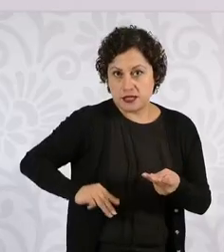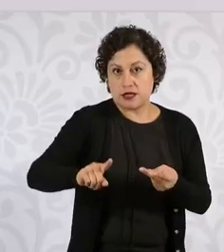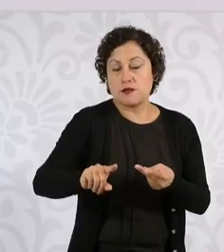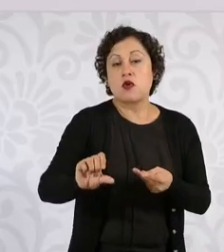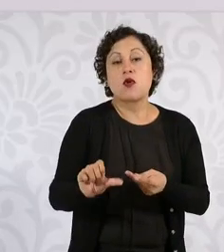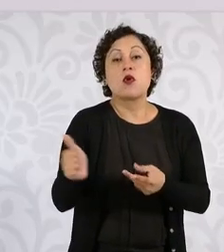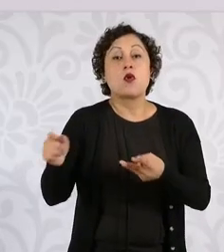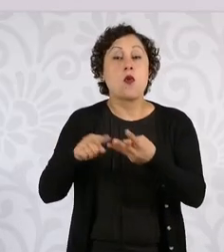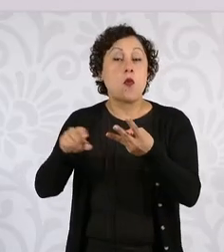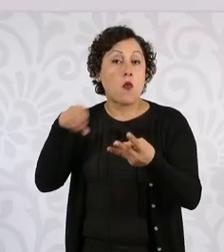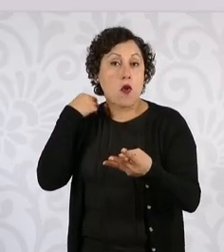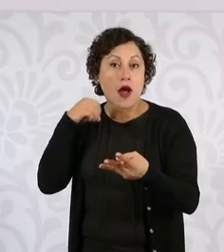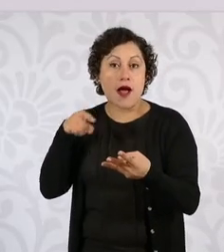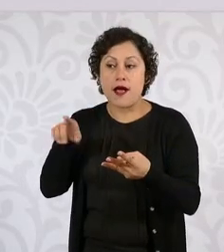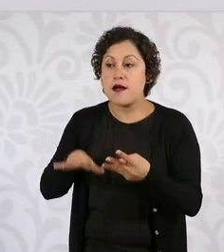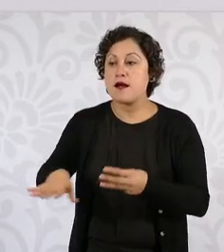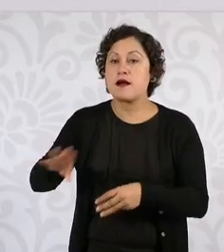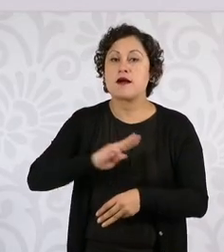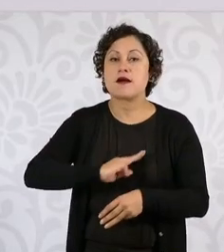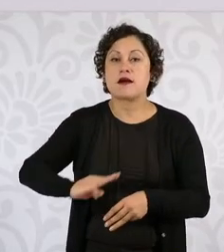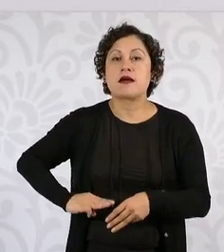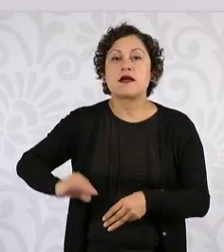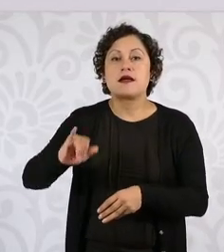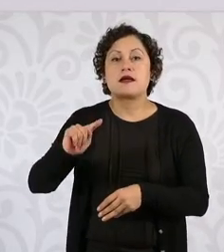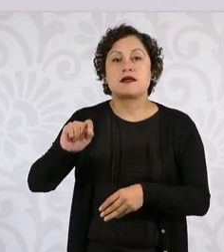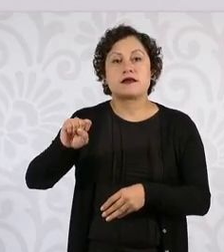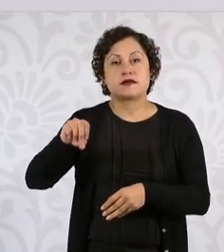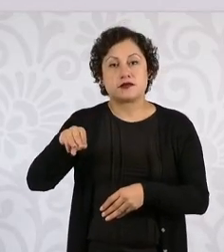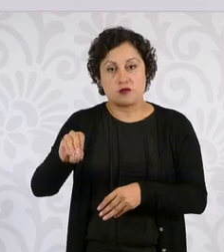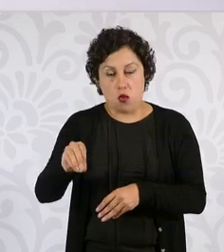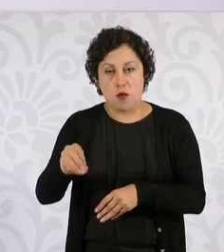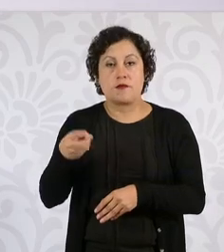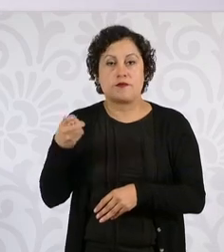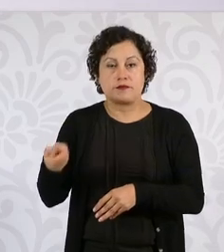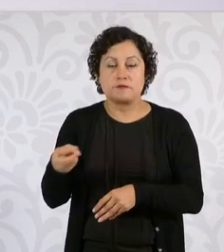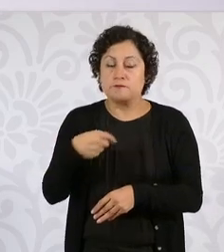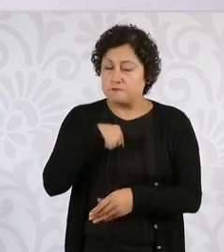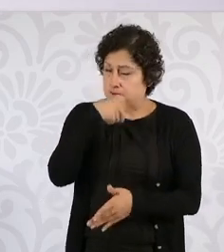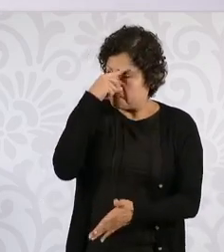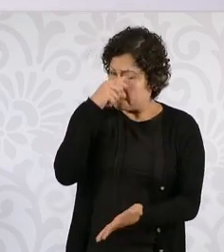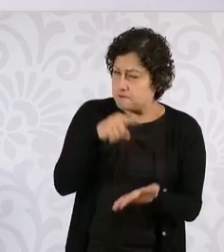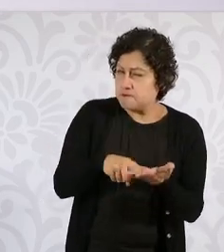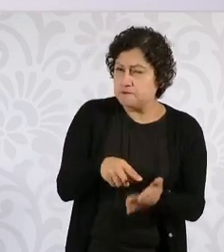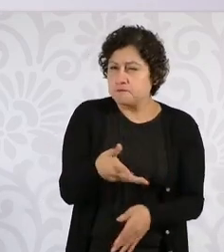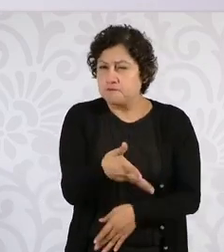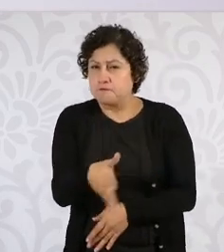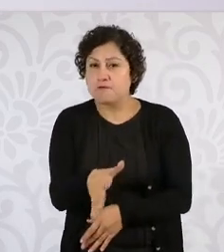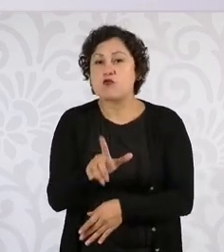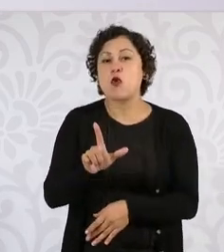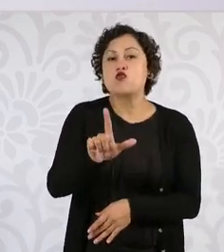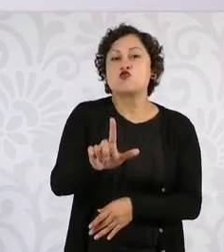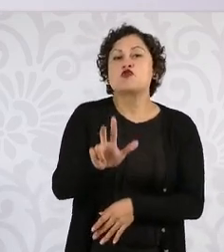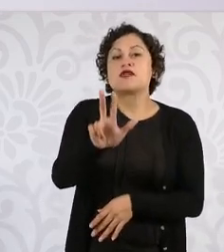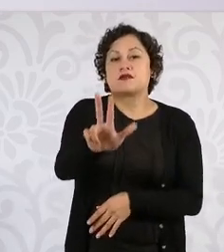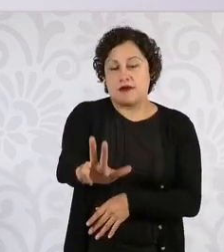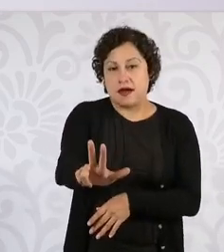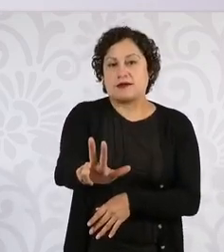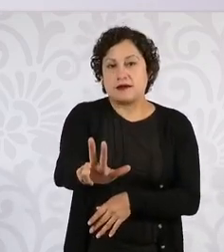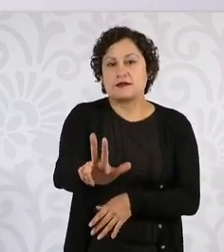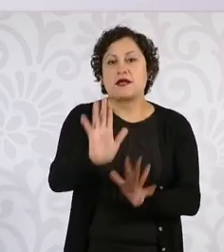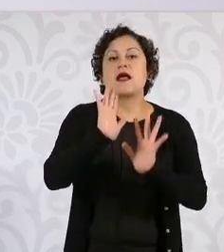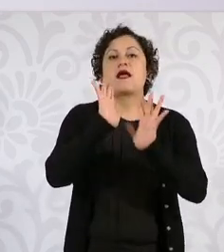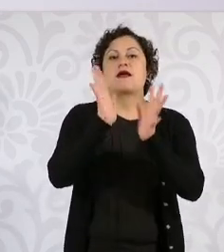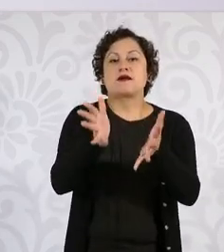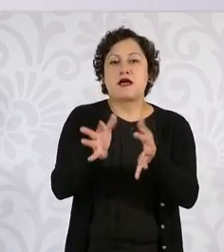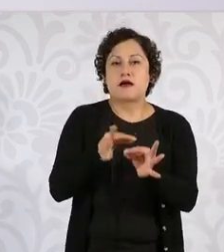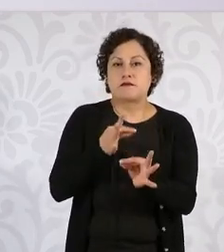Istmo. A partir de ahí, yo creo que el lunes o martes ya empieza la entrega de los apoyos para limpieza,